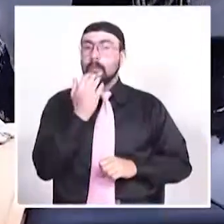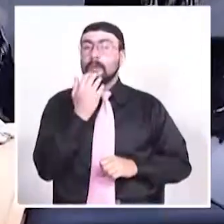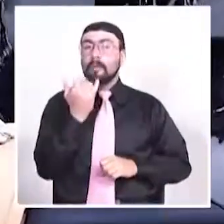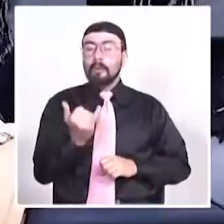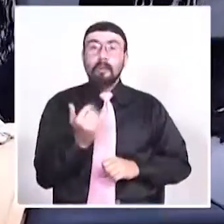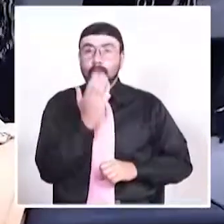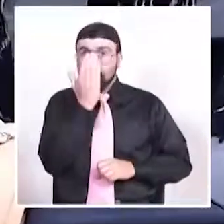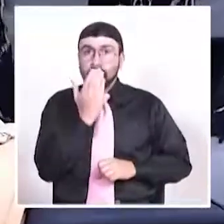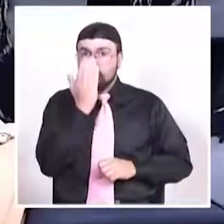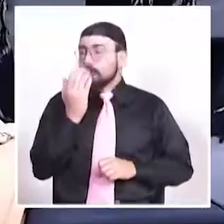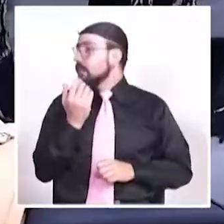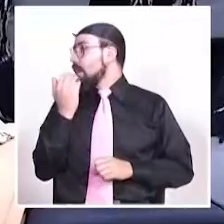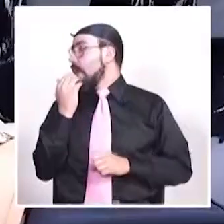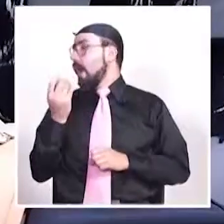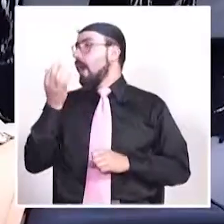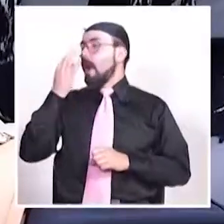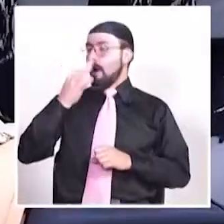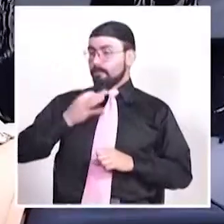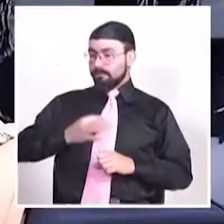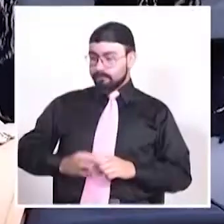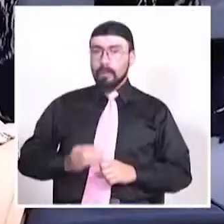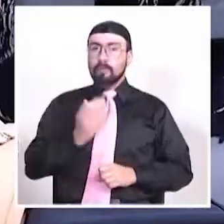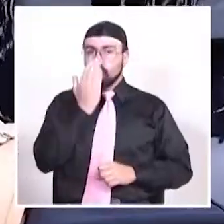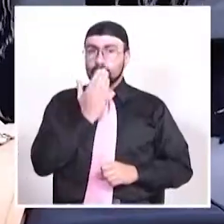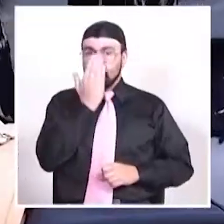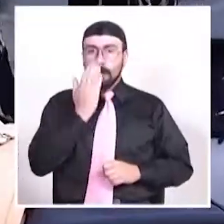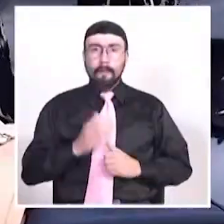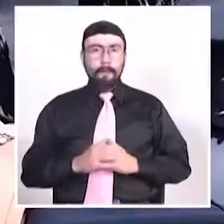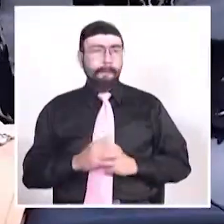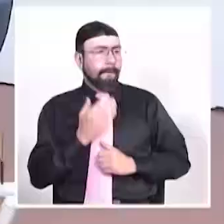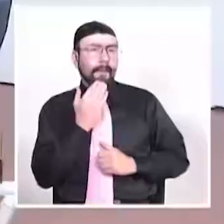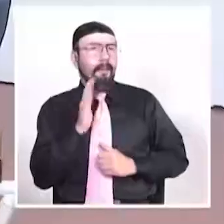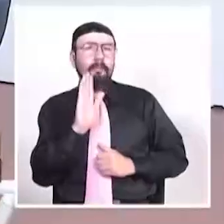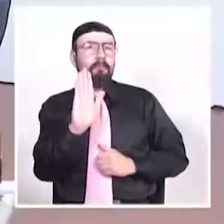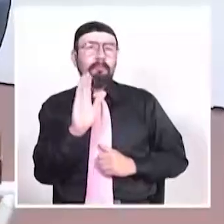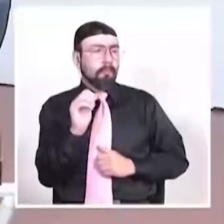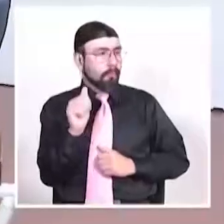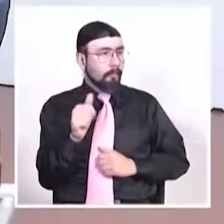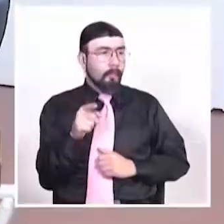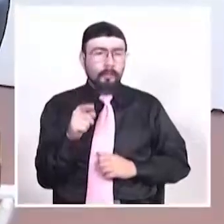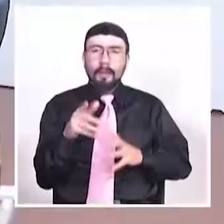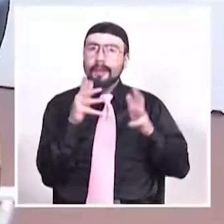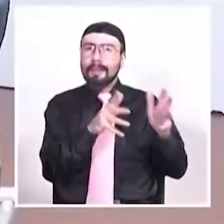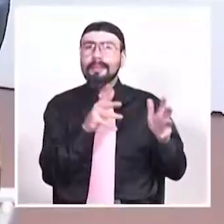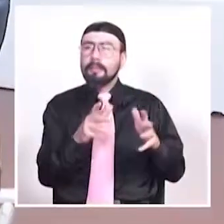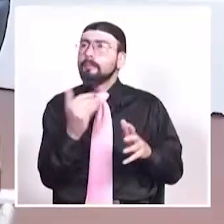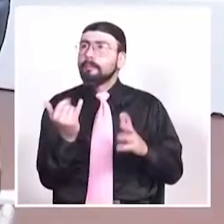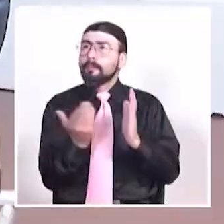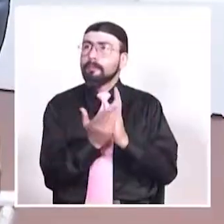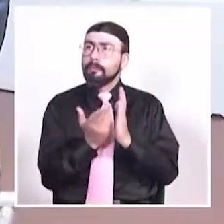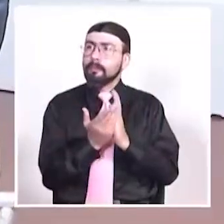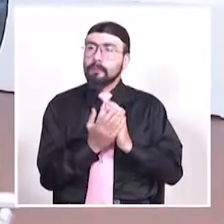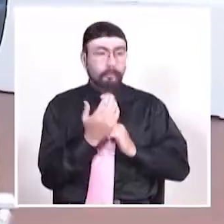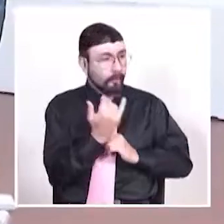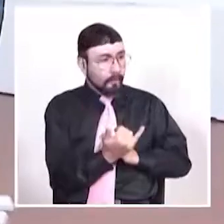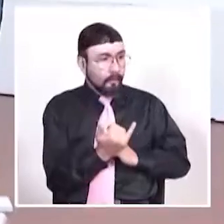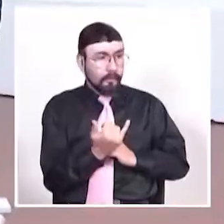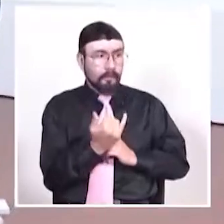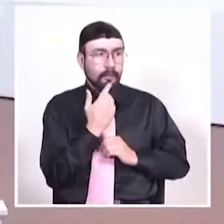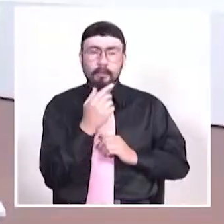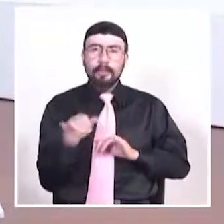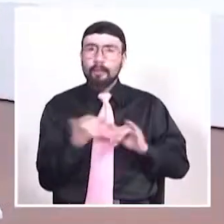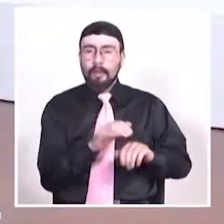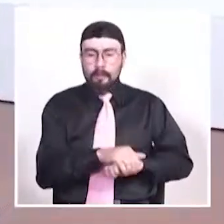oxígeno y se está haciendo las compresiones torácicas. Este es un ejemplo, pues, para que ustedes le enseñen a los estudiantes. Esto serían mis manos,